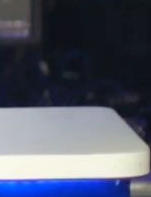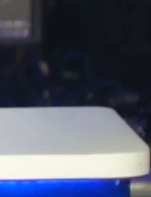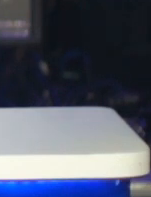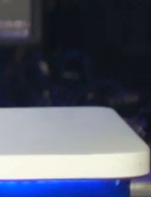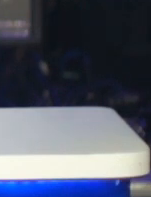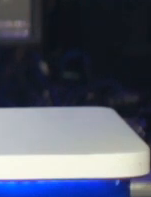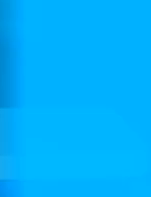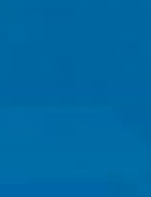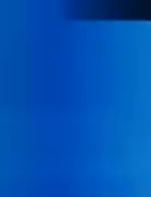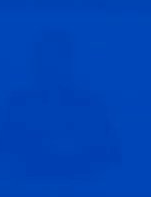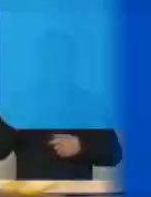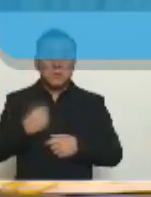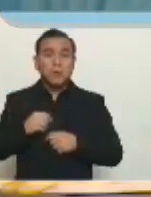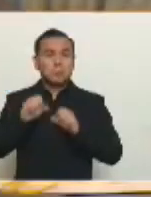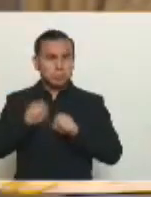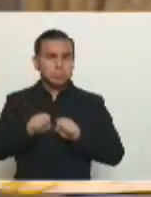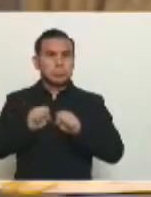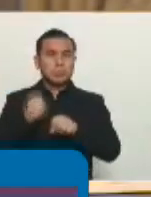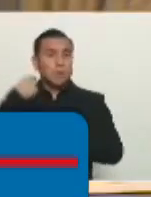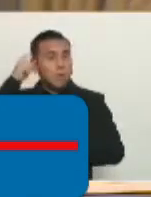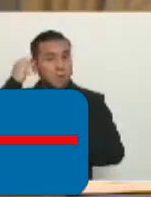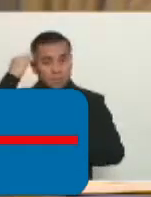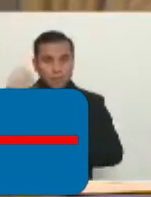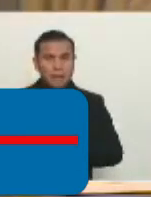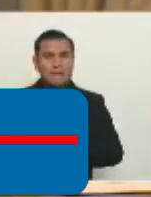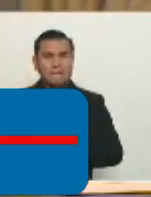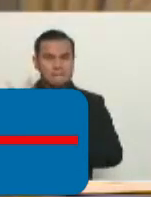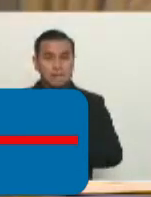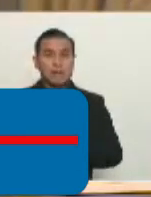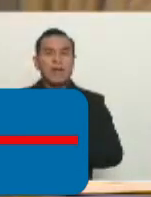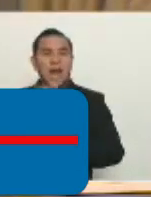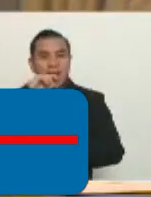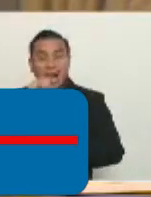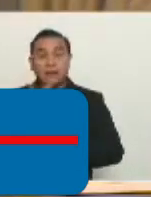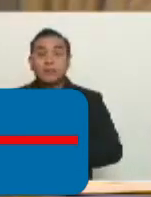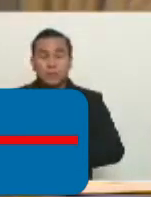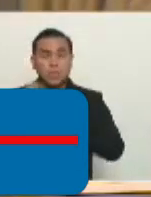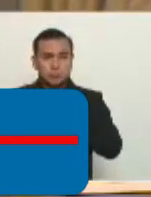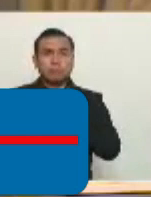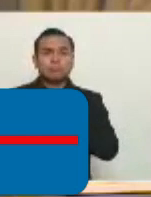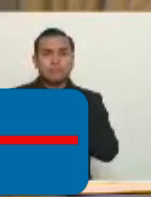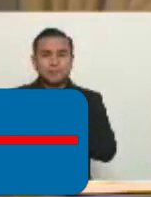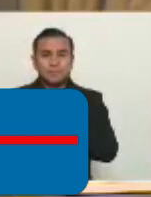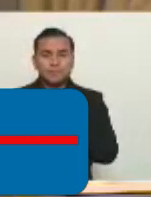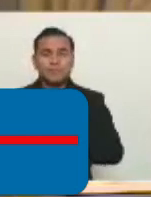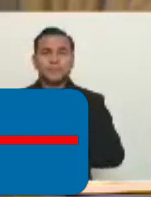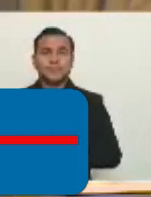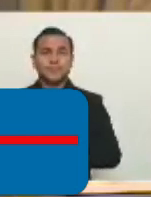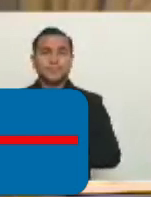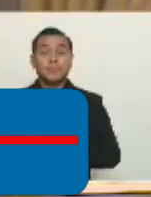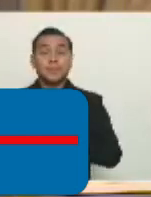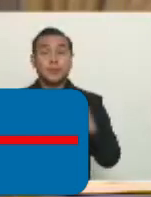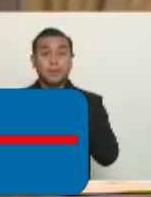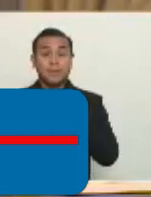en ese país. El mandatario salvadoreño dijo durante la cadena nacional del martes que esa nación centroamericana da la percepción de